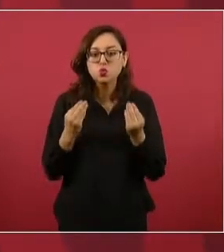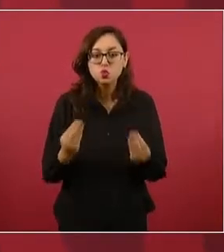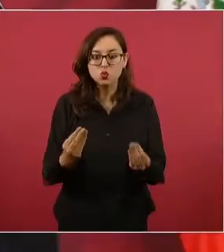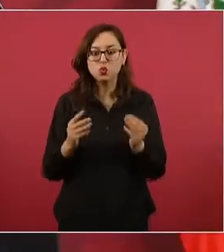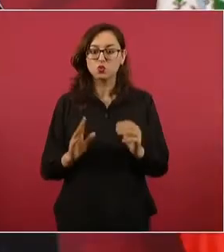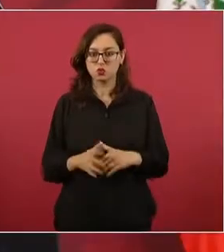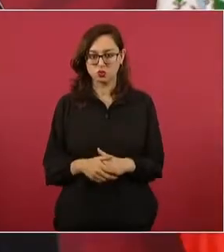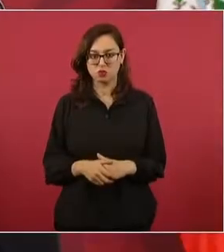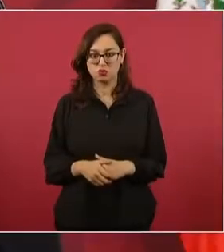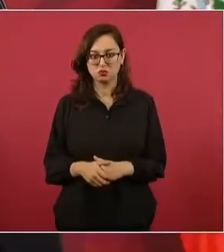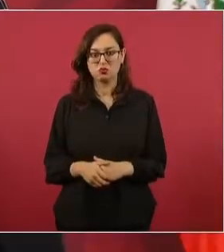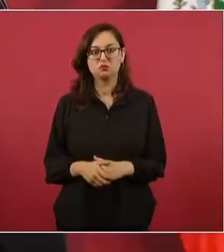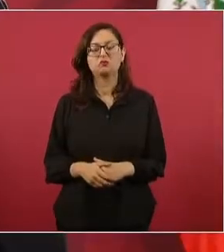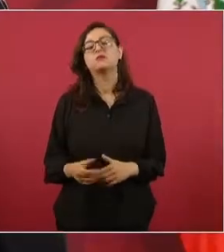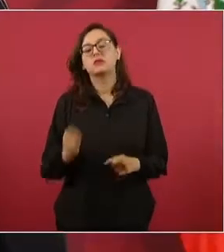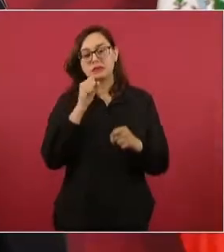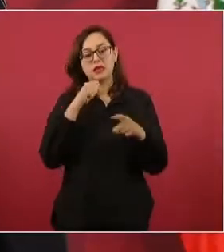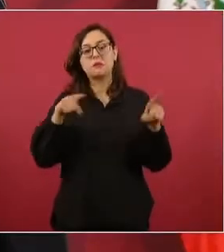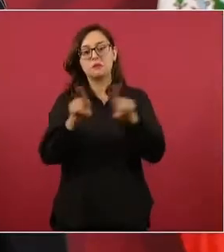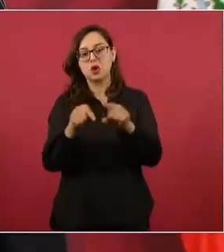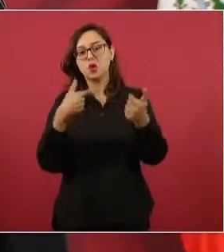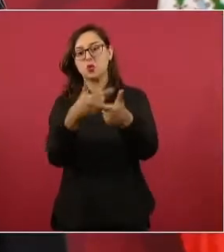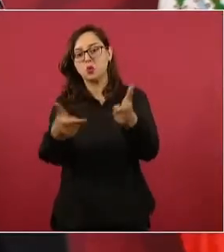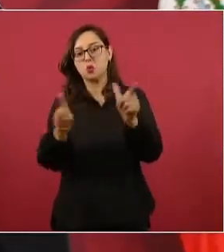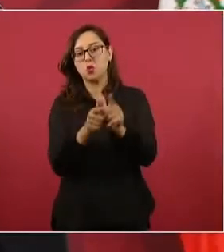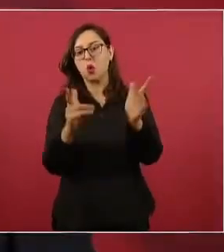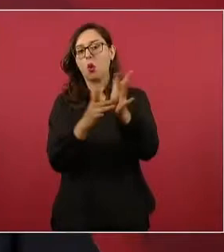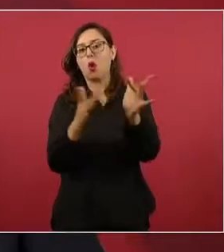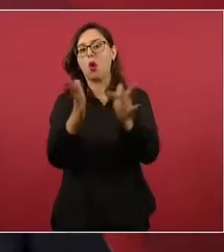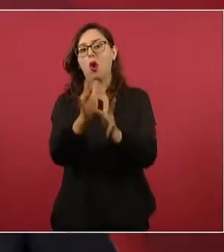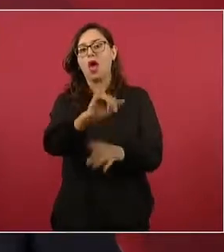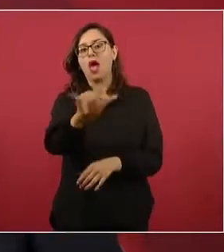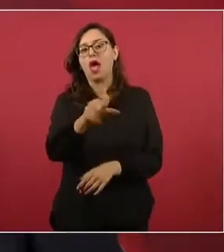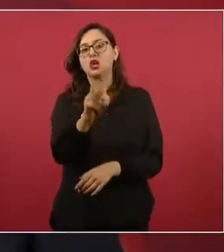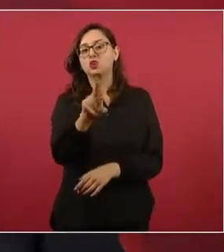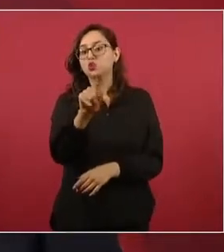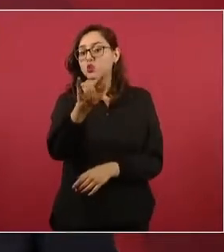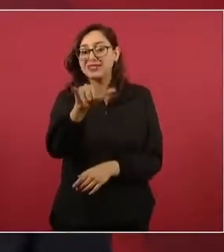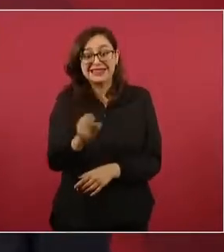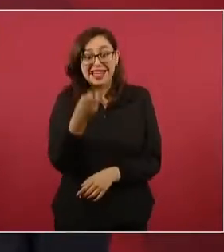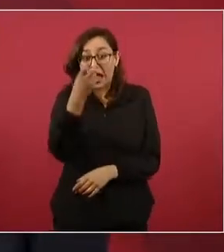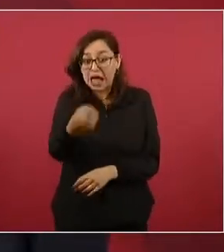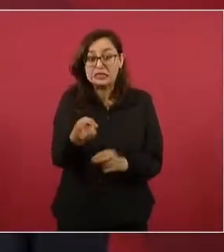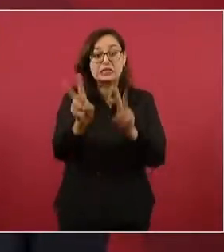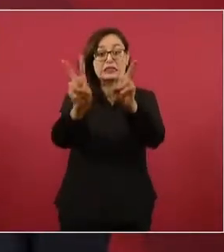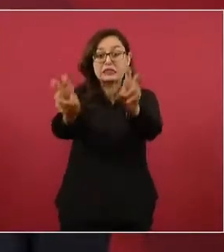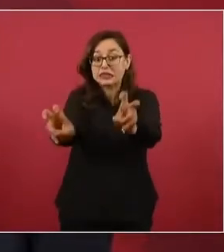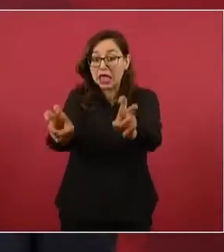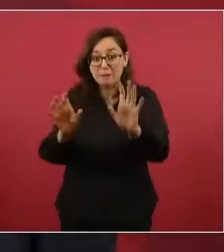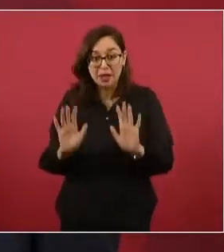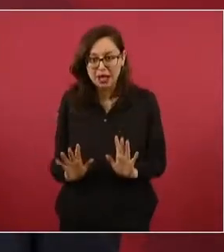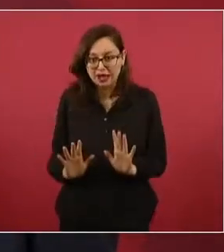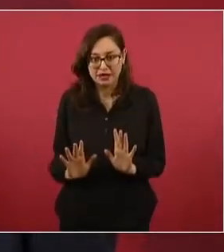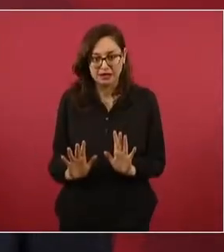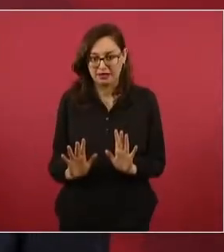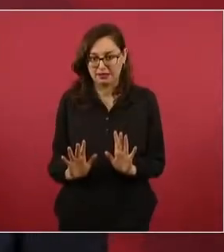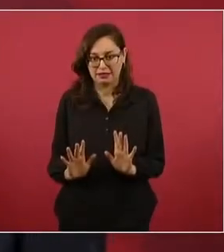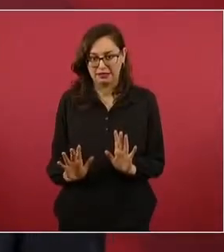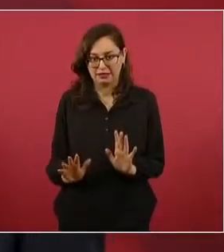y de la Orden de los Jesuitas. Eso es lo único que puedo decir. La construcción de la